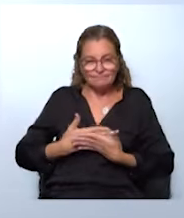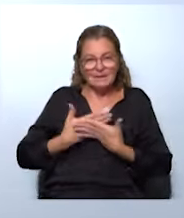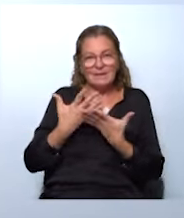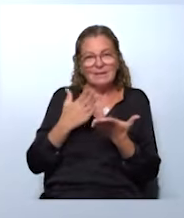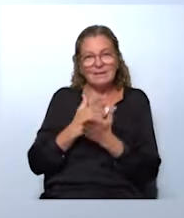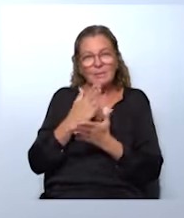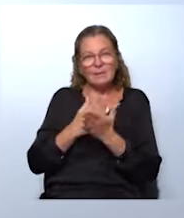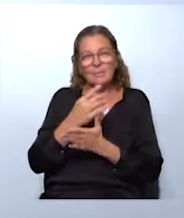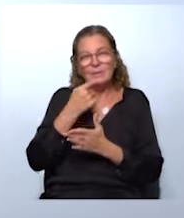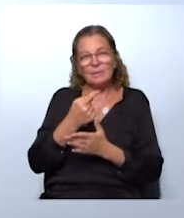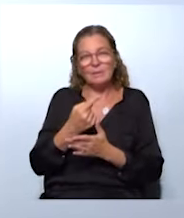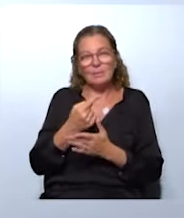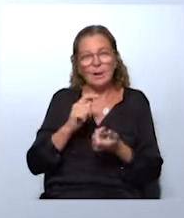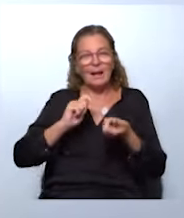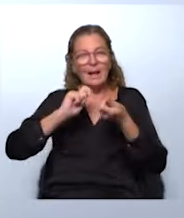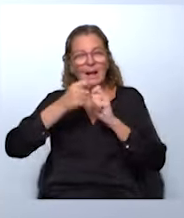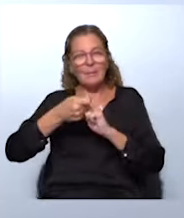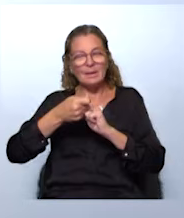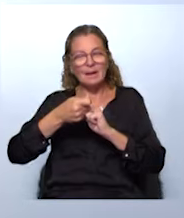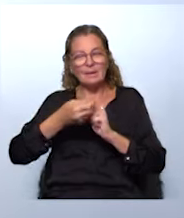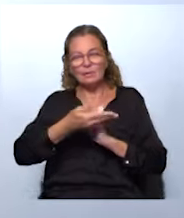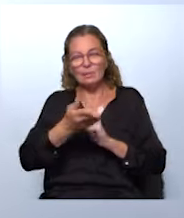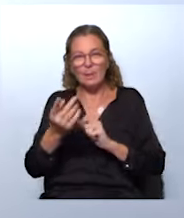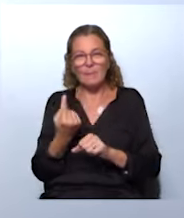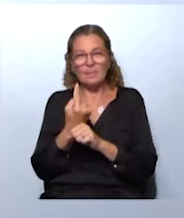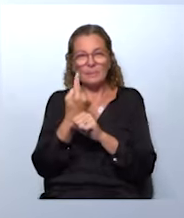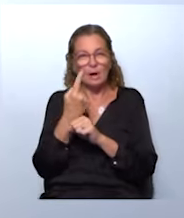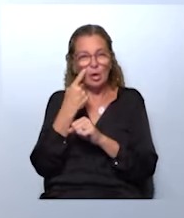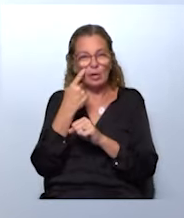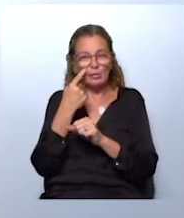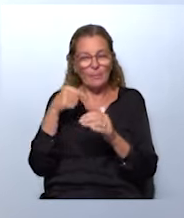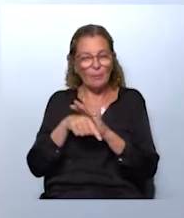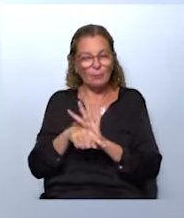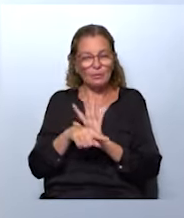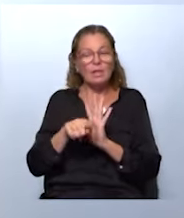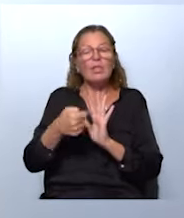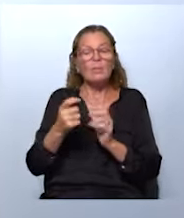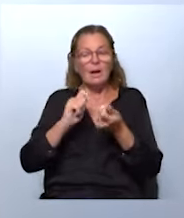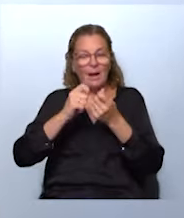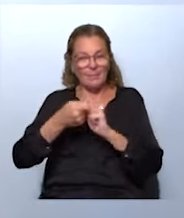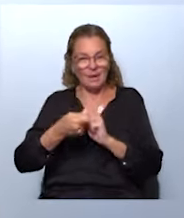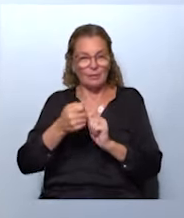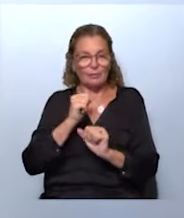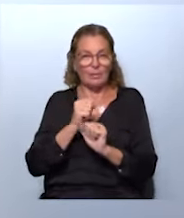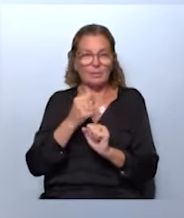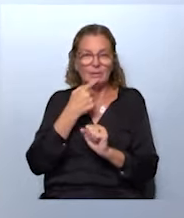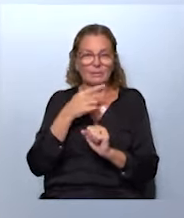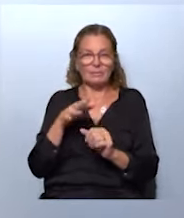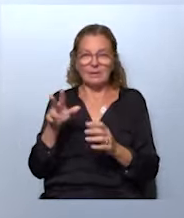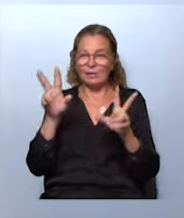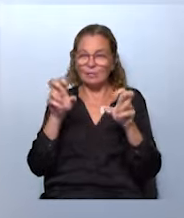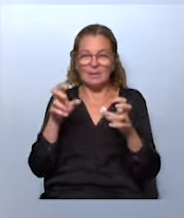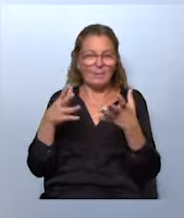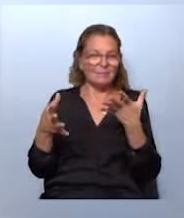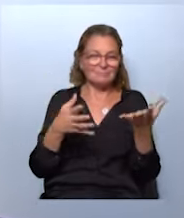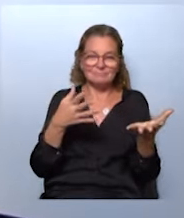Danilo No para transformar la realidad primero hay que conocerla en profundidad verdad no se pueden sobrevolar los temas